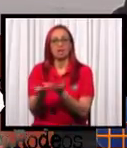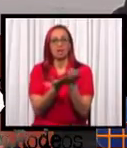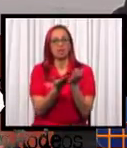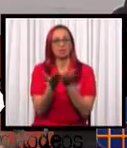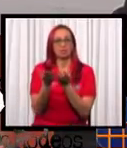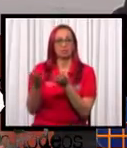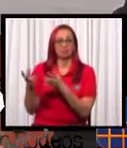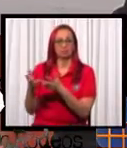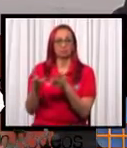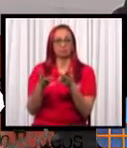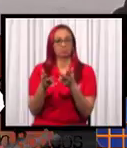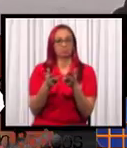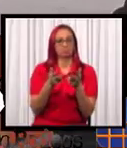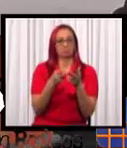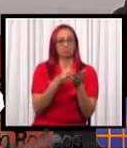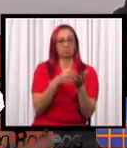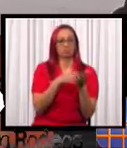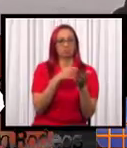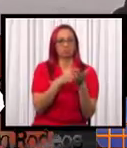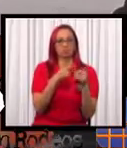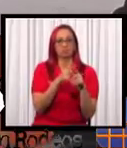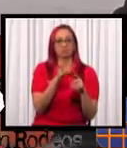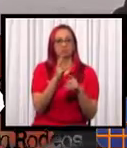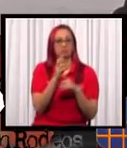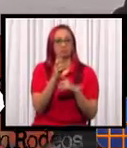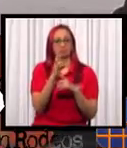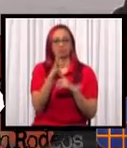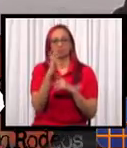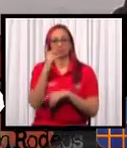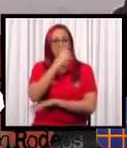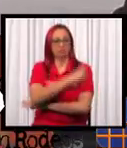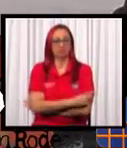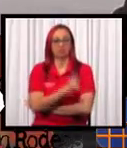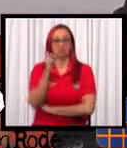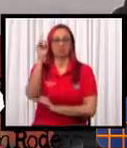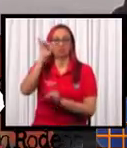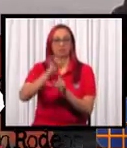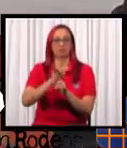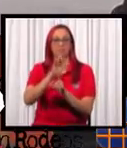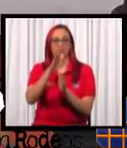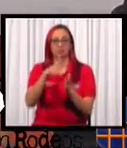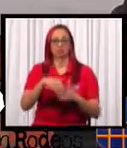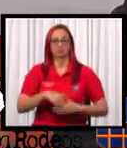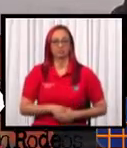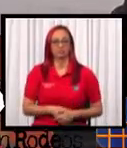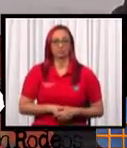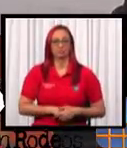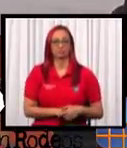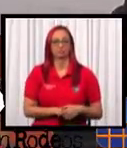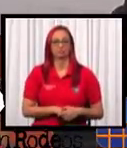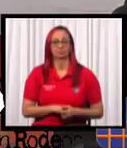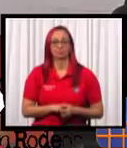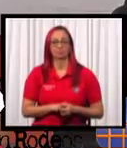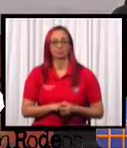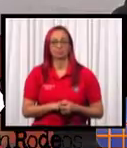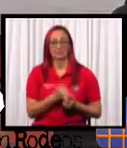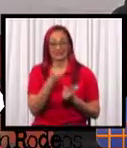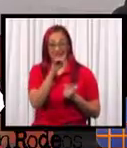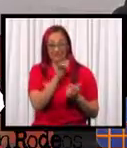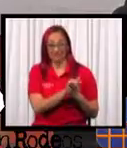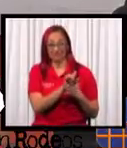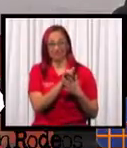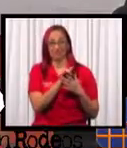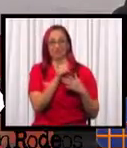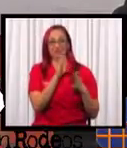ese arroz pueden pasar 60, 75 días hasta llegar acá a Costa Rica. Mientras que ese arroz está en bodega y